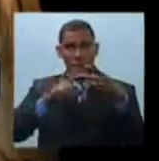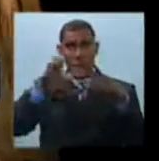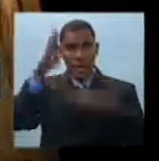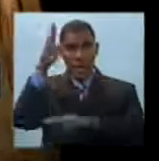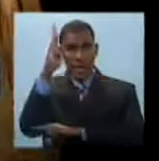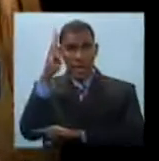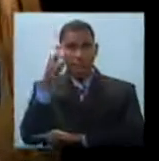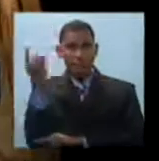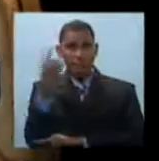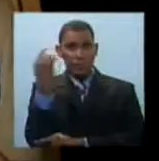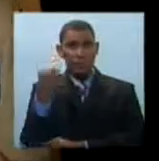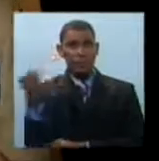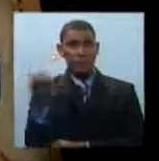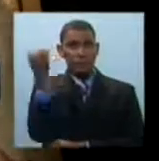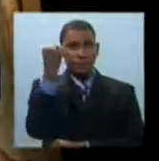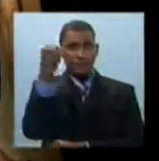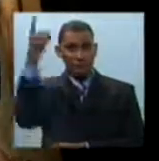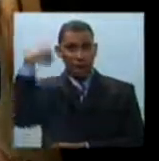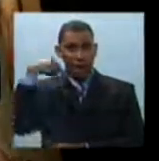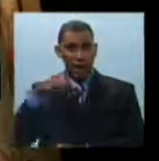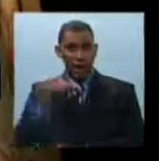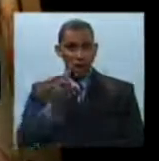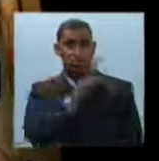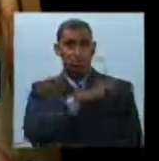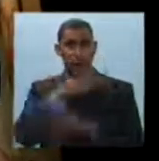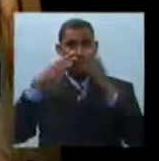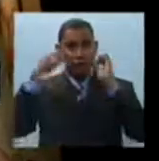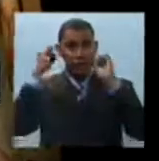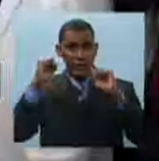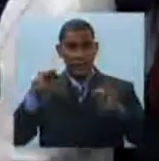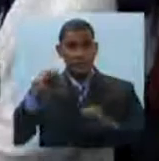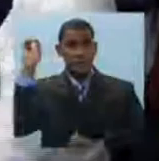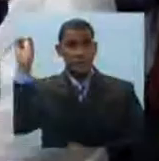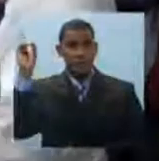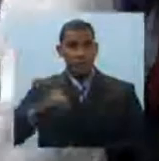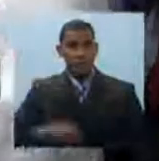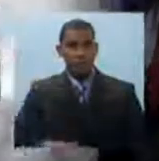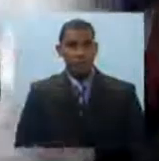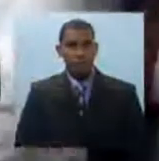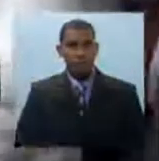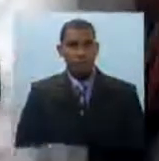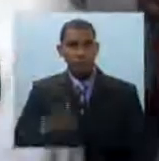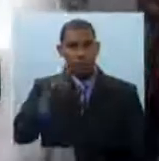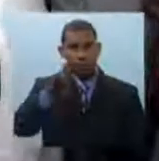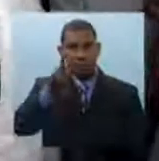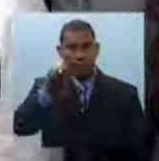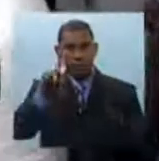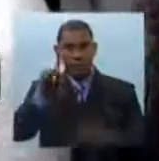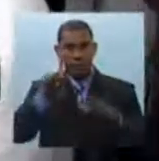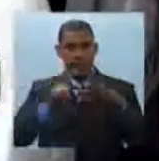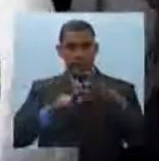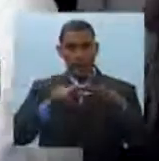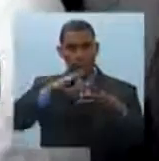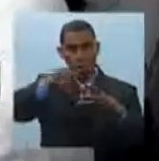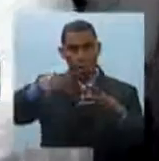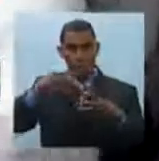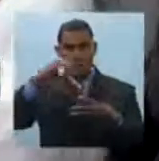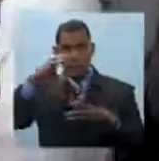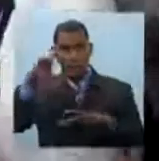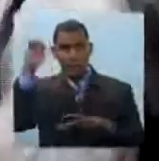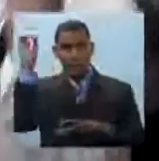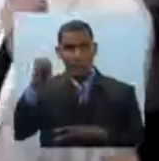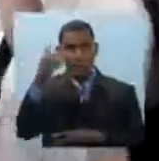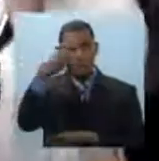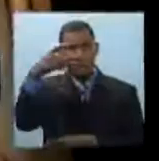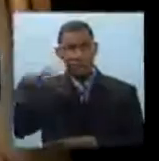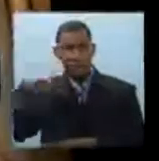Lara, que fue el equipo que me dio la oportunidad de ser un pelotero profesional, y por supuesto Robert Pérez, Giovanni Carrara, gente que de una manera u